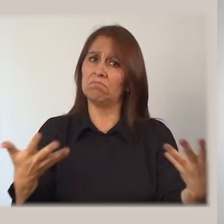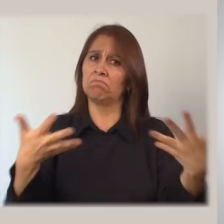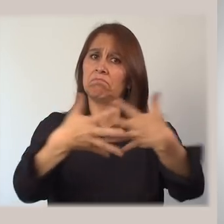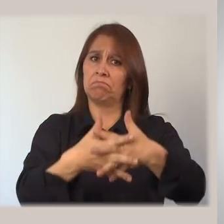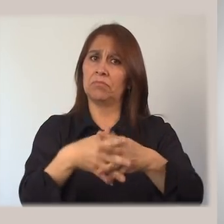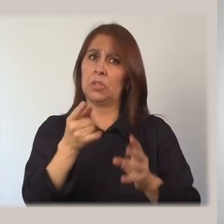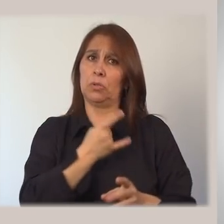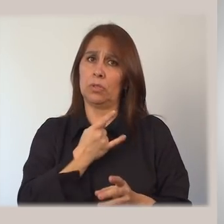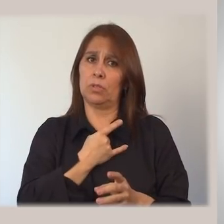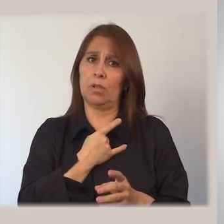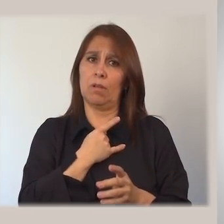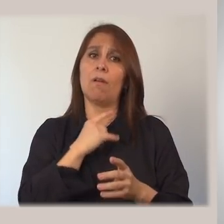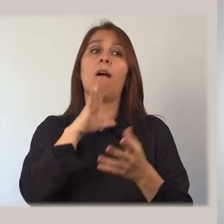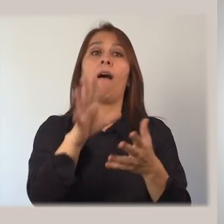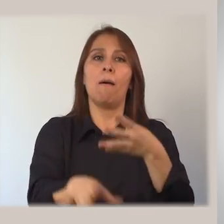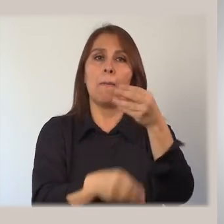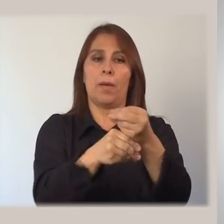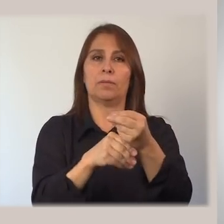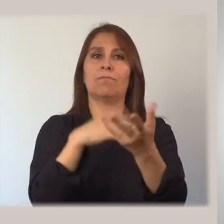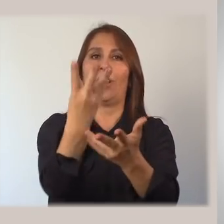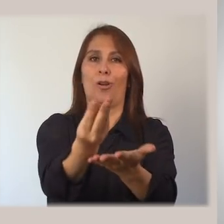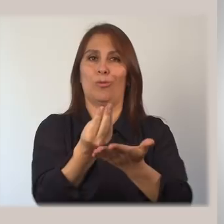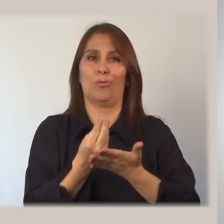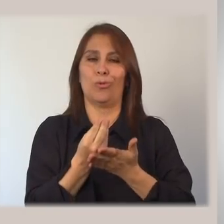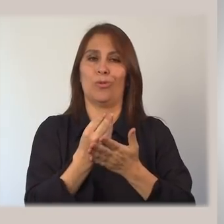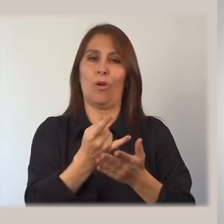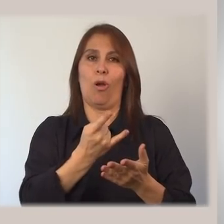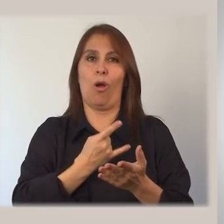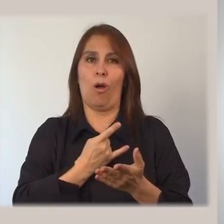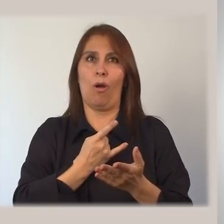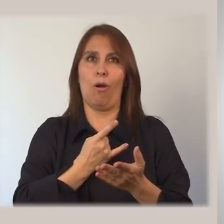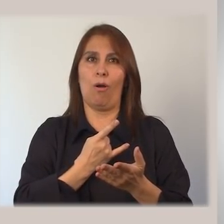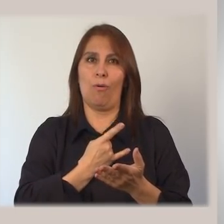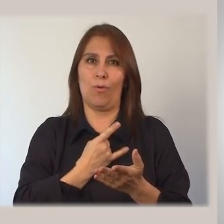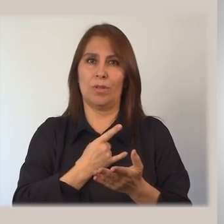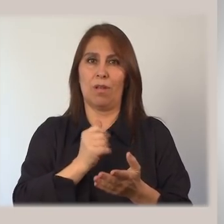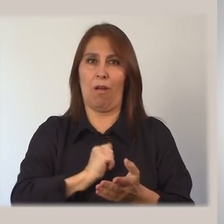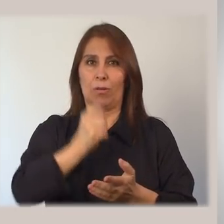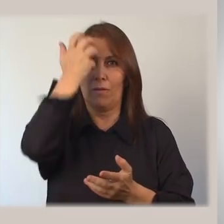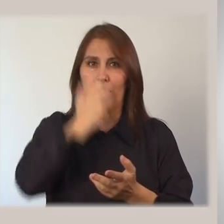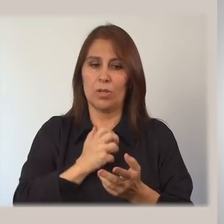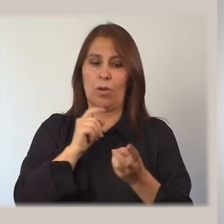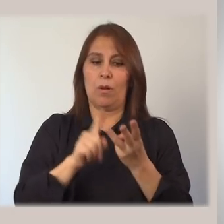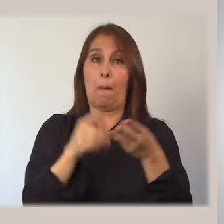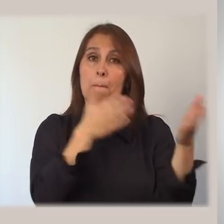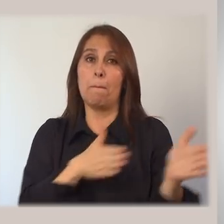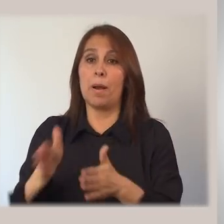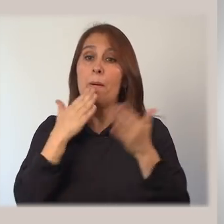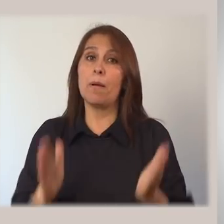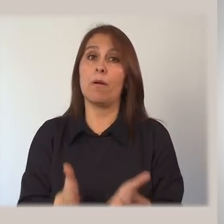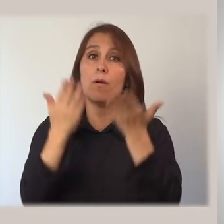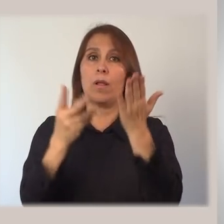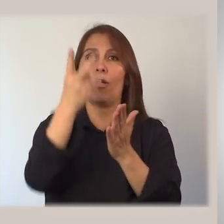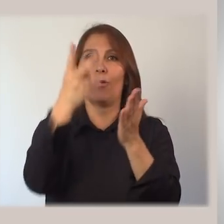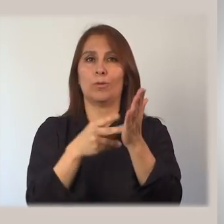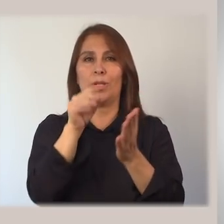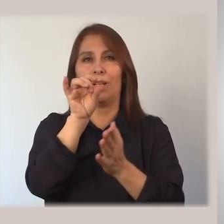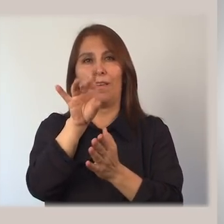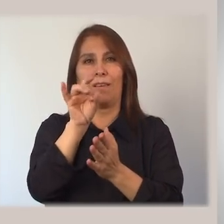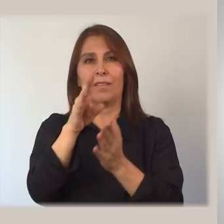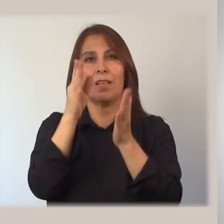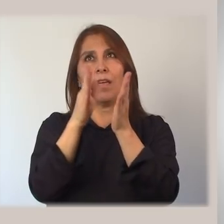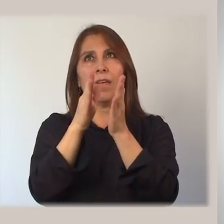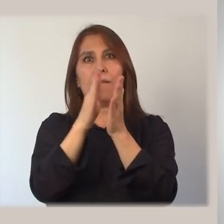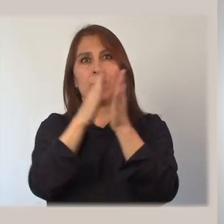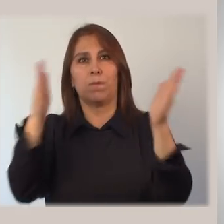de la Universidad y con base en los resultados de la autoevaluación y el análisis de los alcances del Plan de Mejoramiento anterior